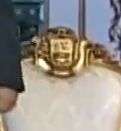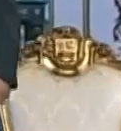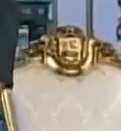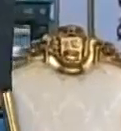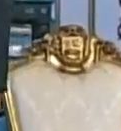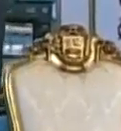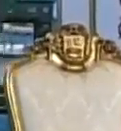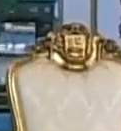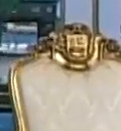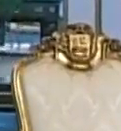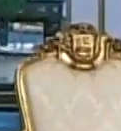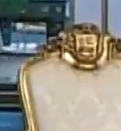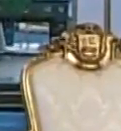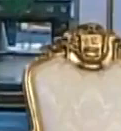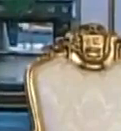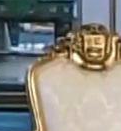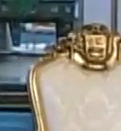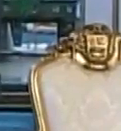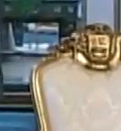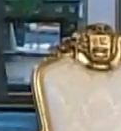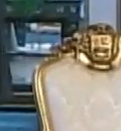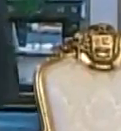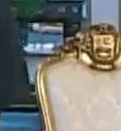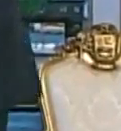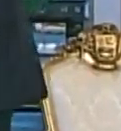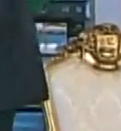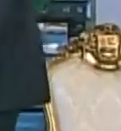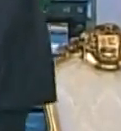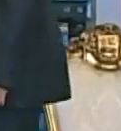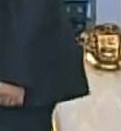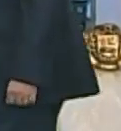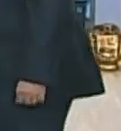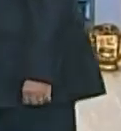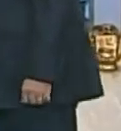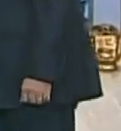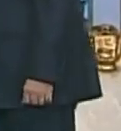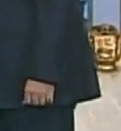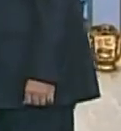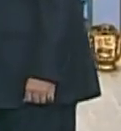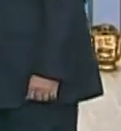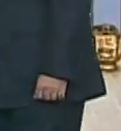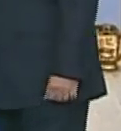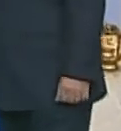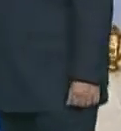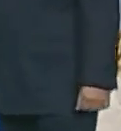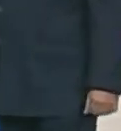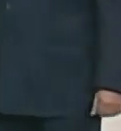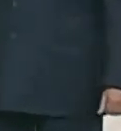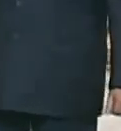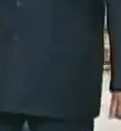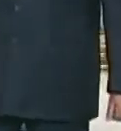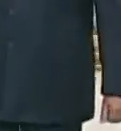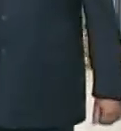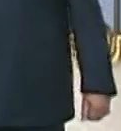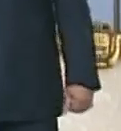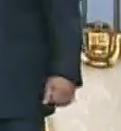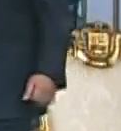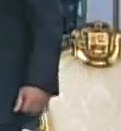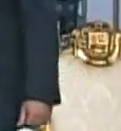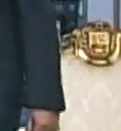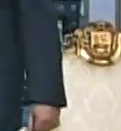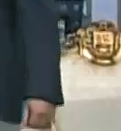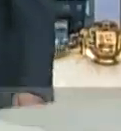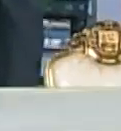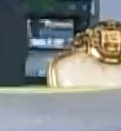de San Vicente y las Granadinas ante la República Bolivariana de Venezuela. Lo recibe el presidente